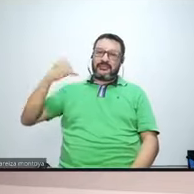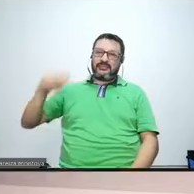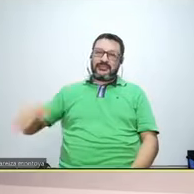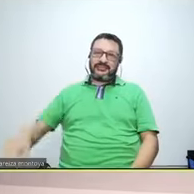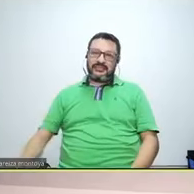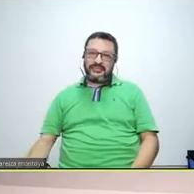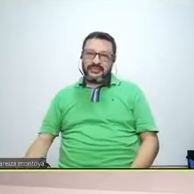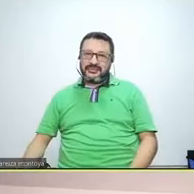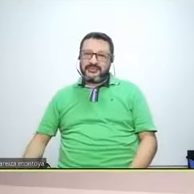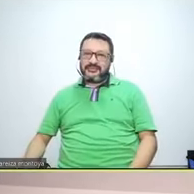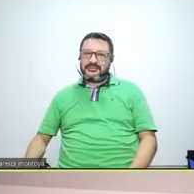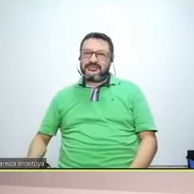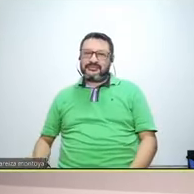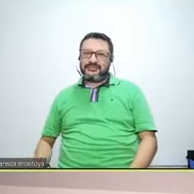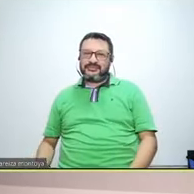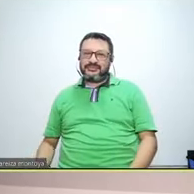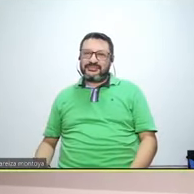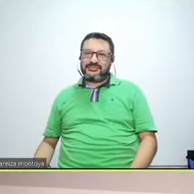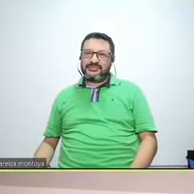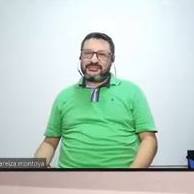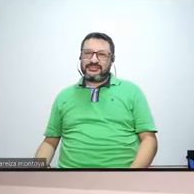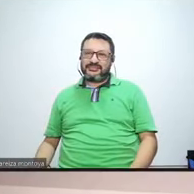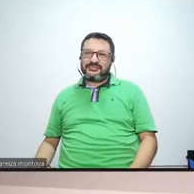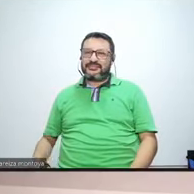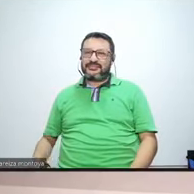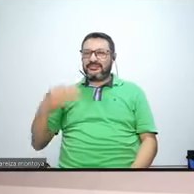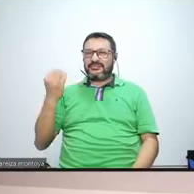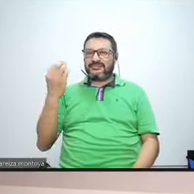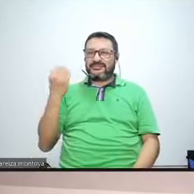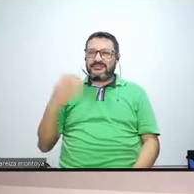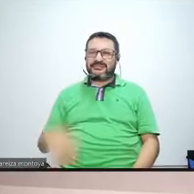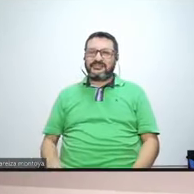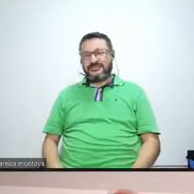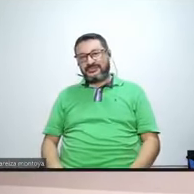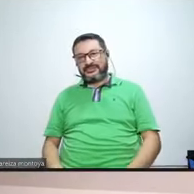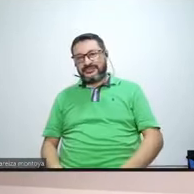Sí. Eso fue a los cuantos, para poder hacer la cuentica aquí, a ver.